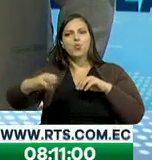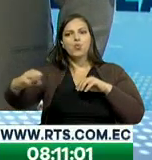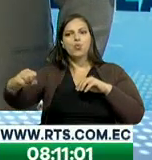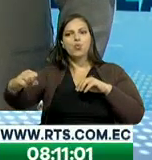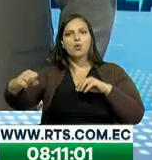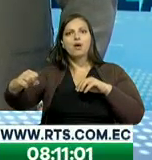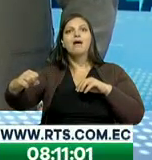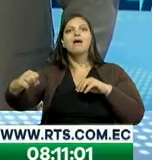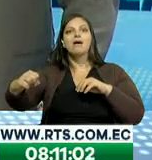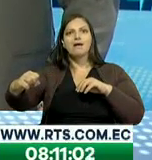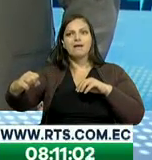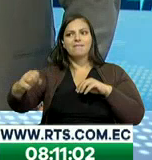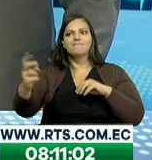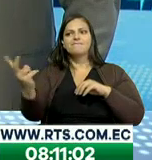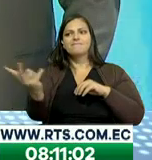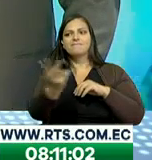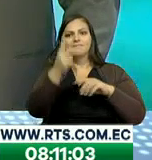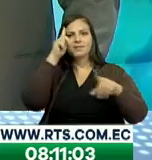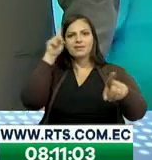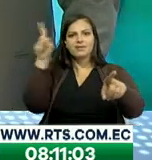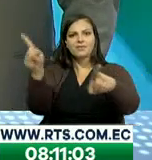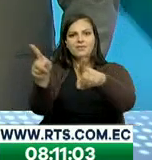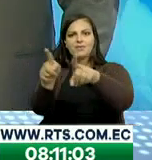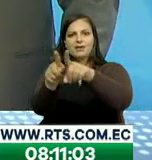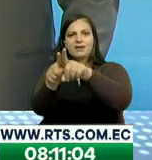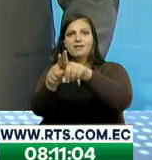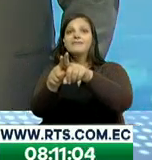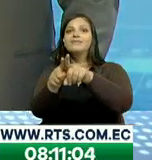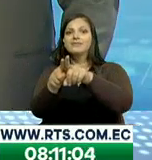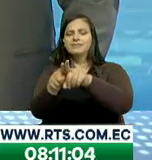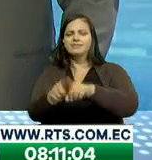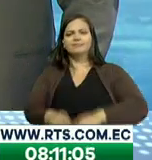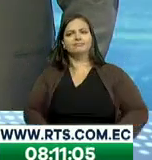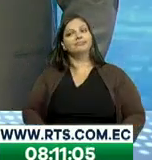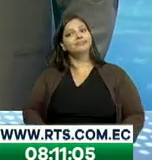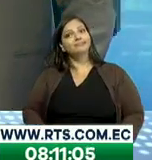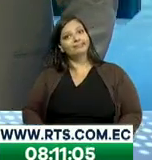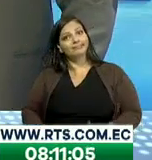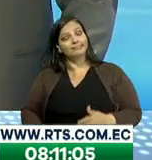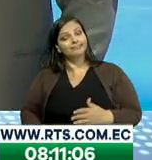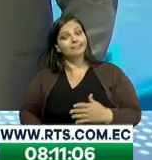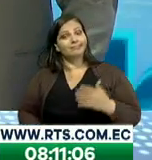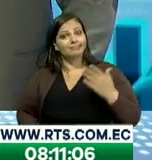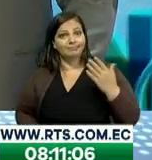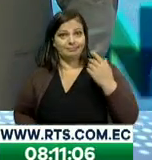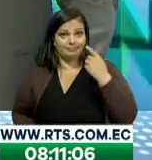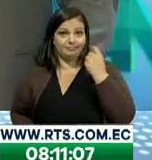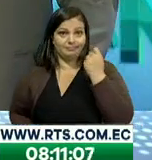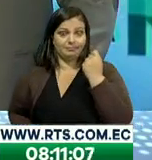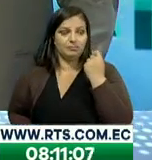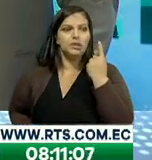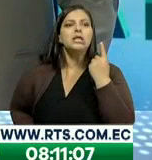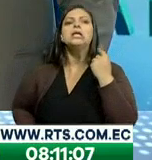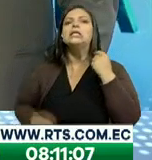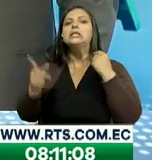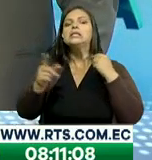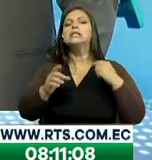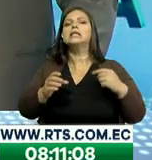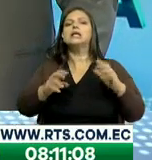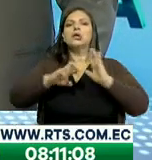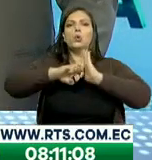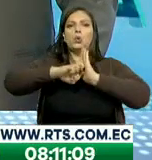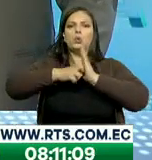Contraloría General del Estado. Desde febrero se mandó a pedir un alto ejecutivo mandó a pedir